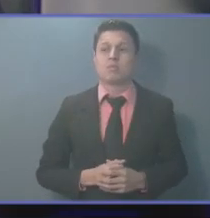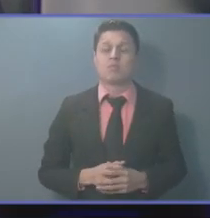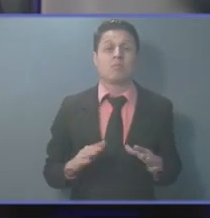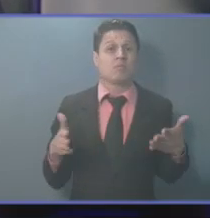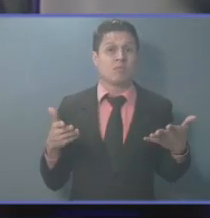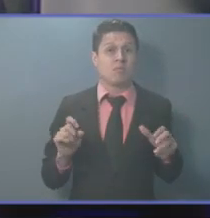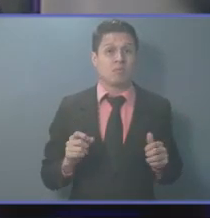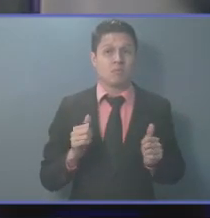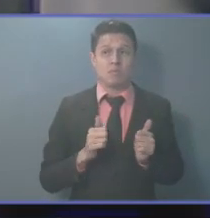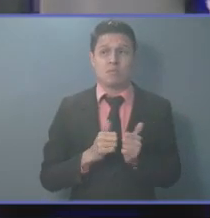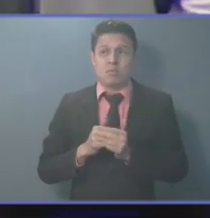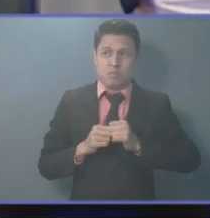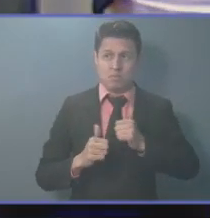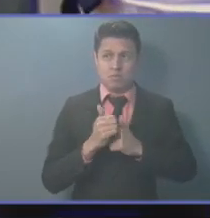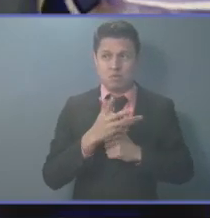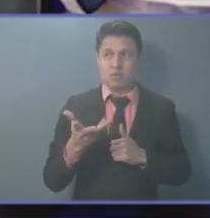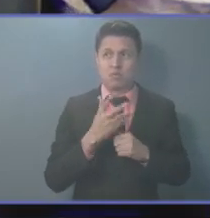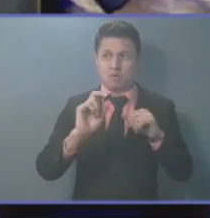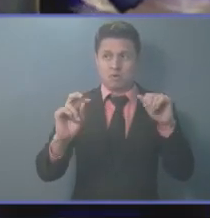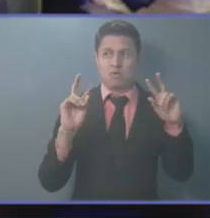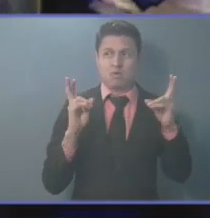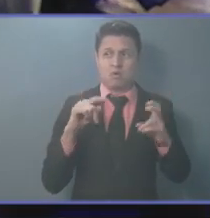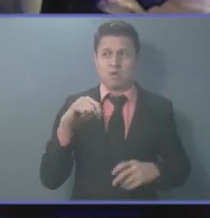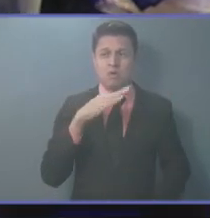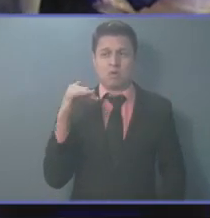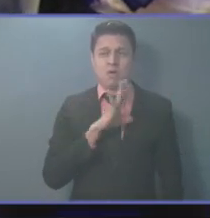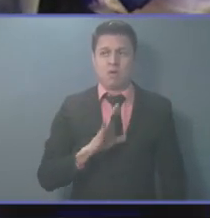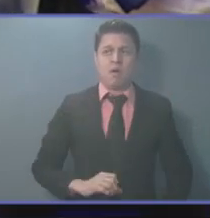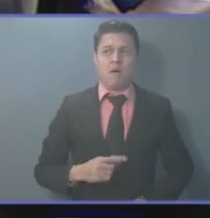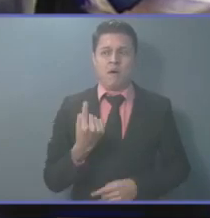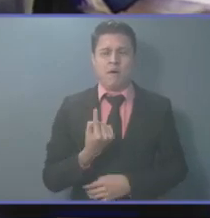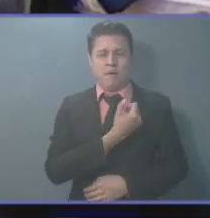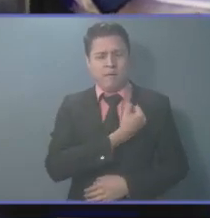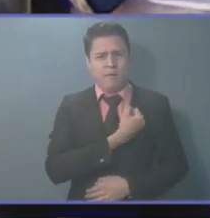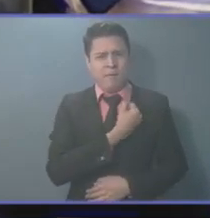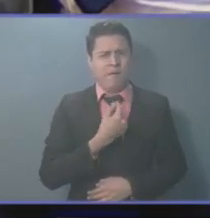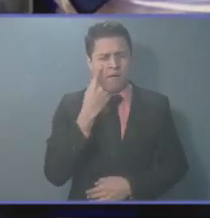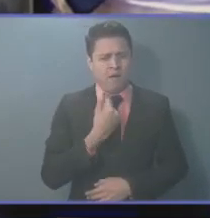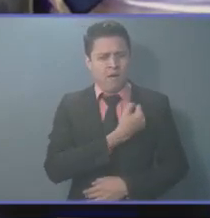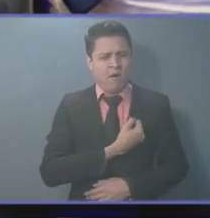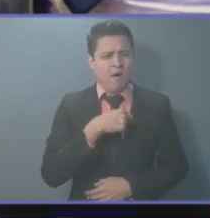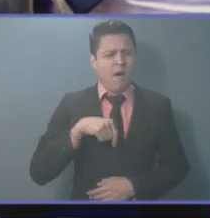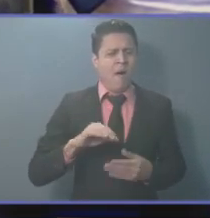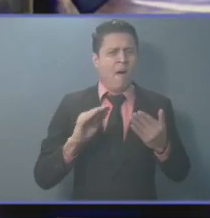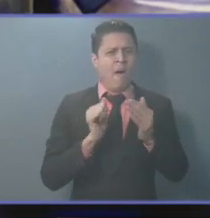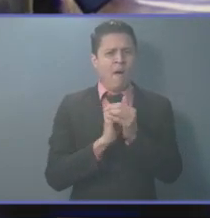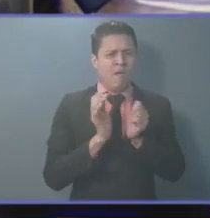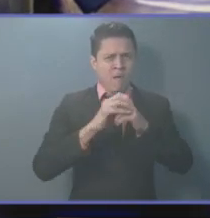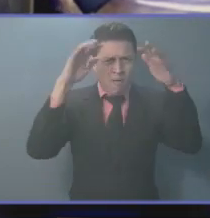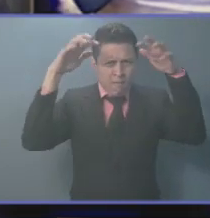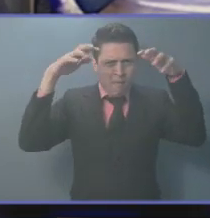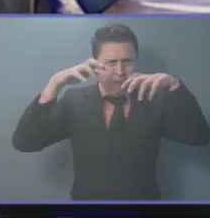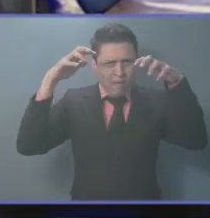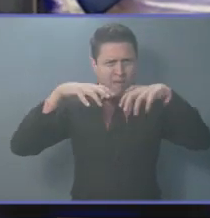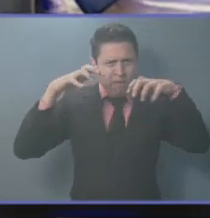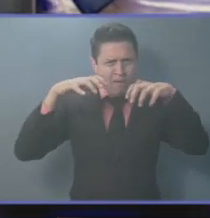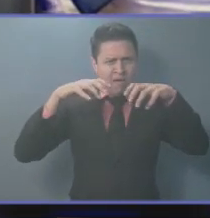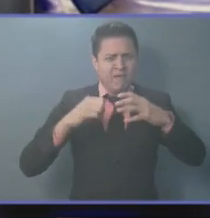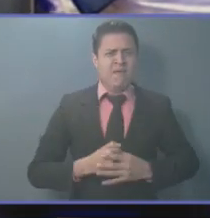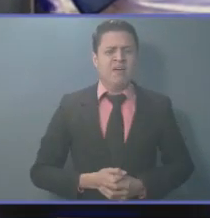para salir al encuentro de todos los salvadoreños que han quedado afectados por esta